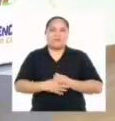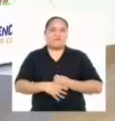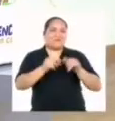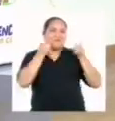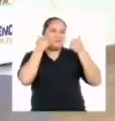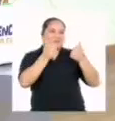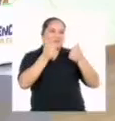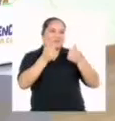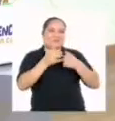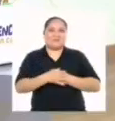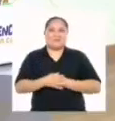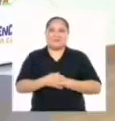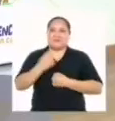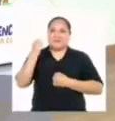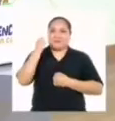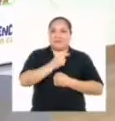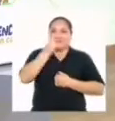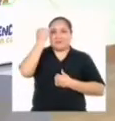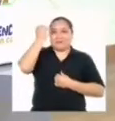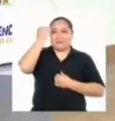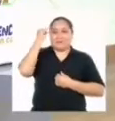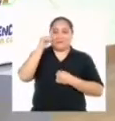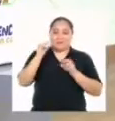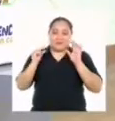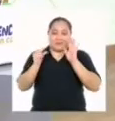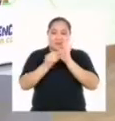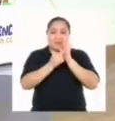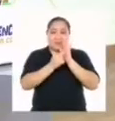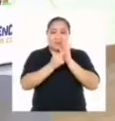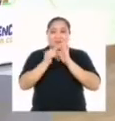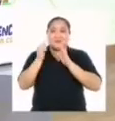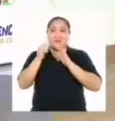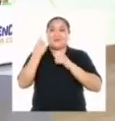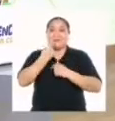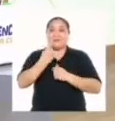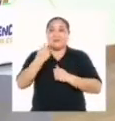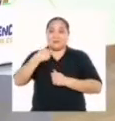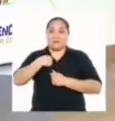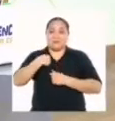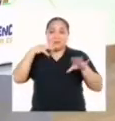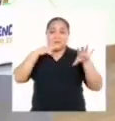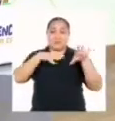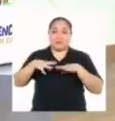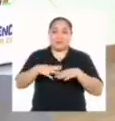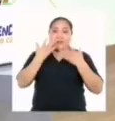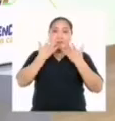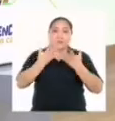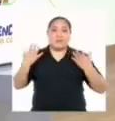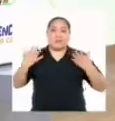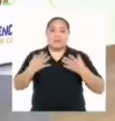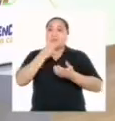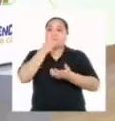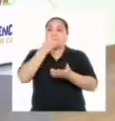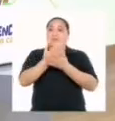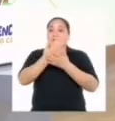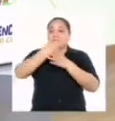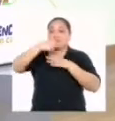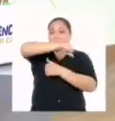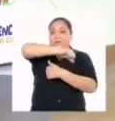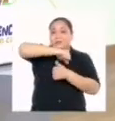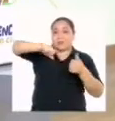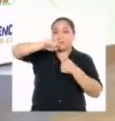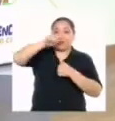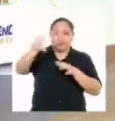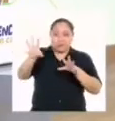¡Qué bueno! Esa es la idea de la pieza. Que cada vez que yo realice una acción amigable con nuestro entorno,